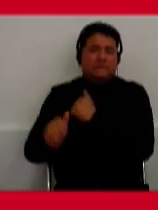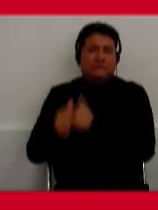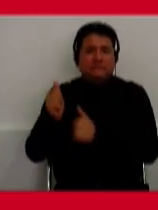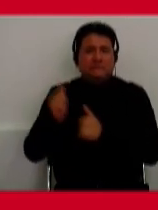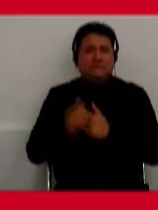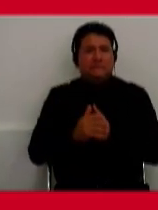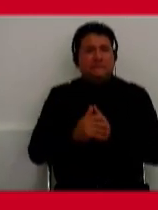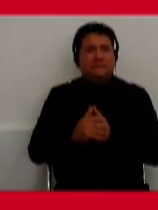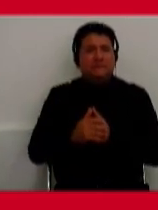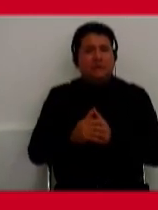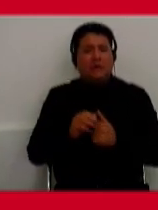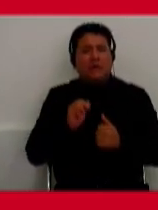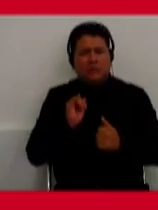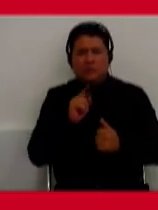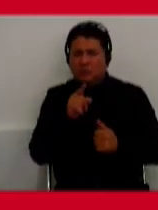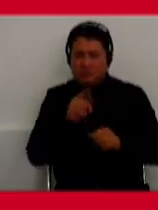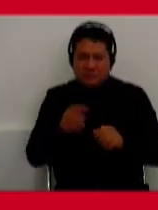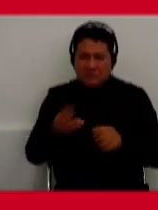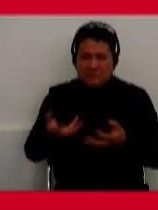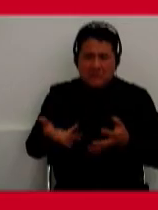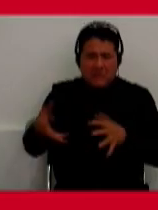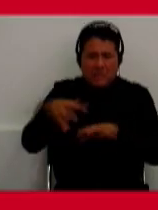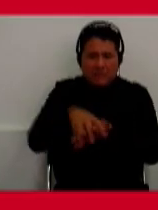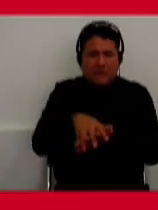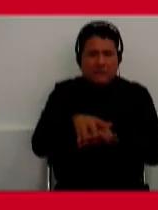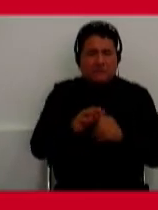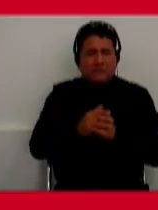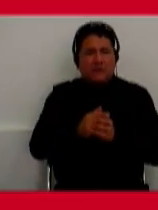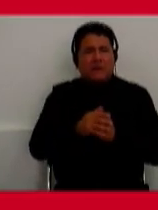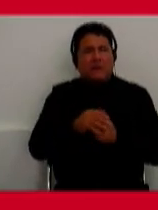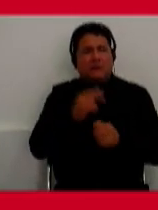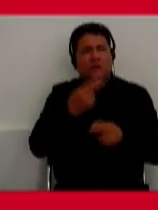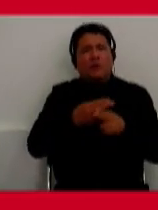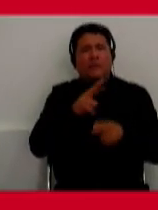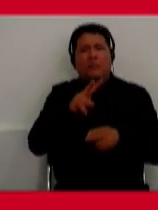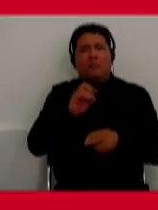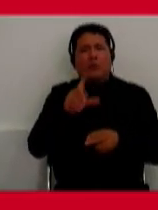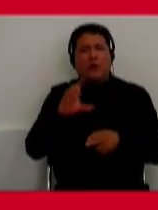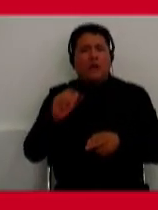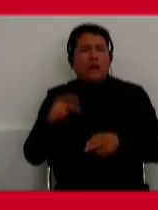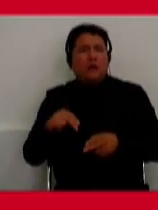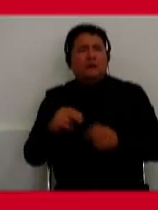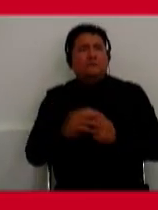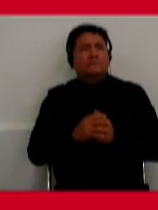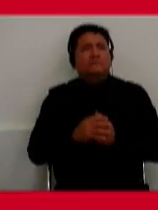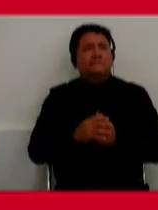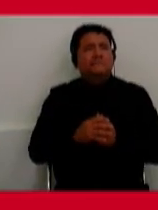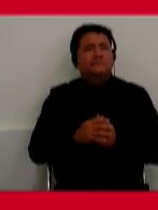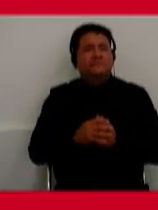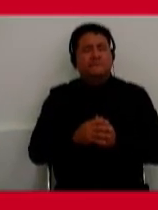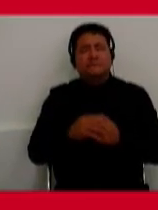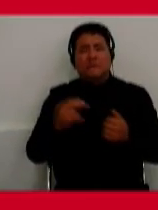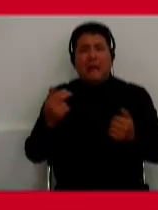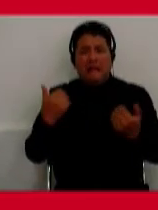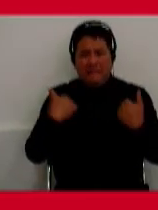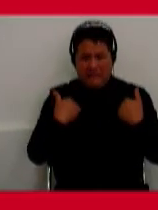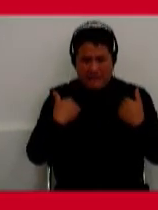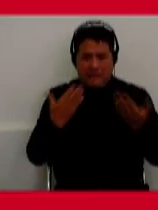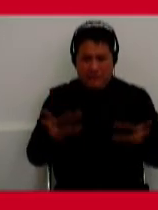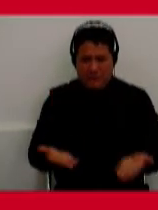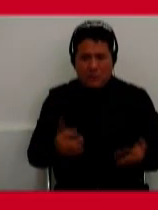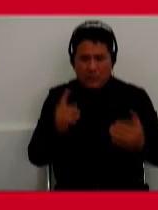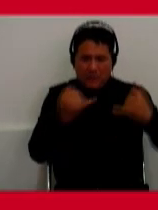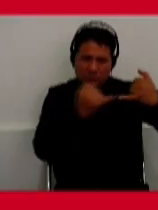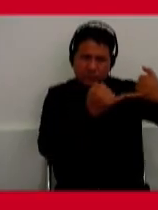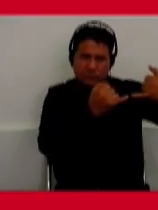La implementación en Volcan del método bayesiano. Nosotros aquí tenemos una línea base de cuál